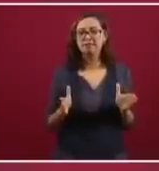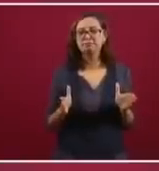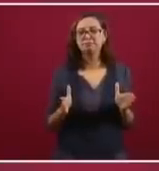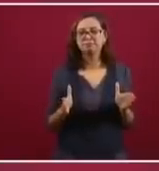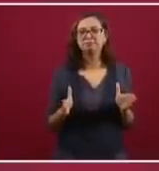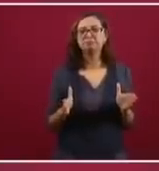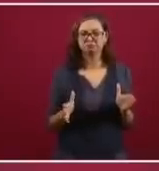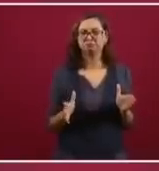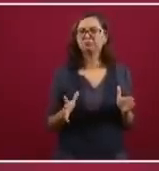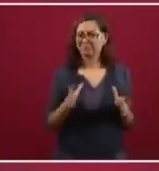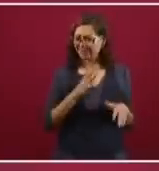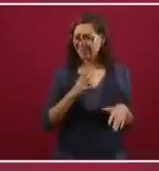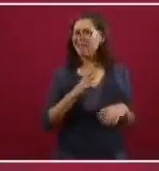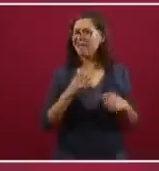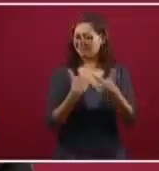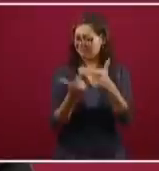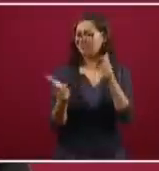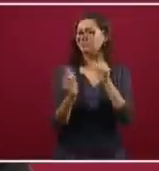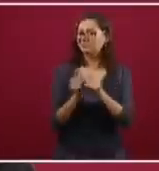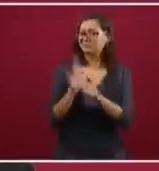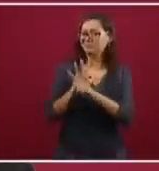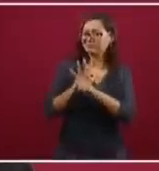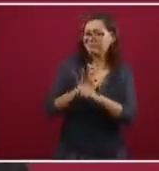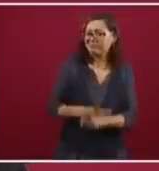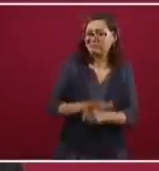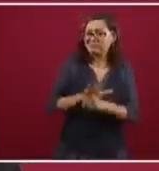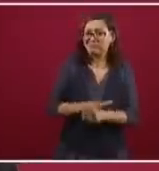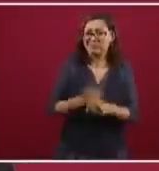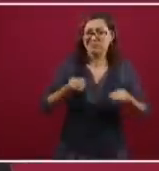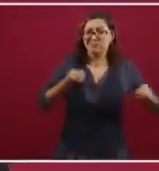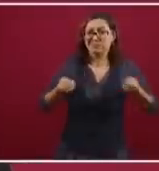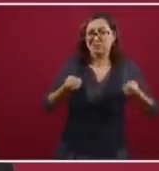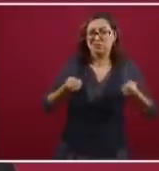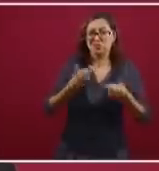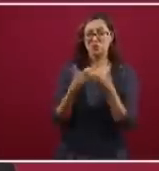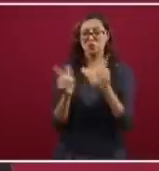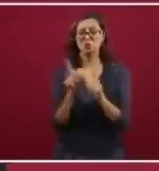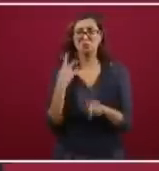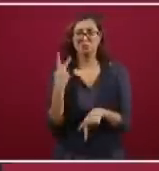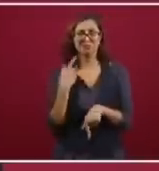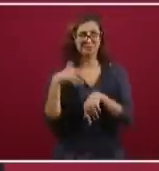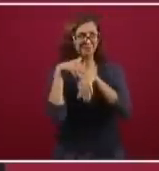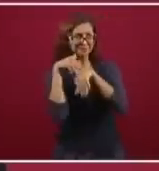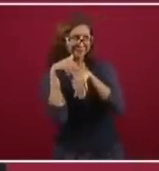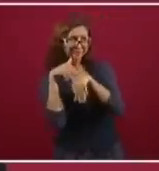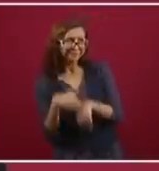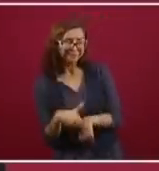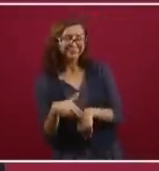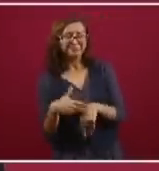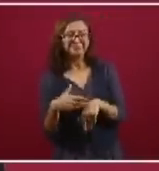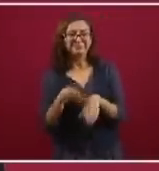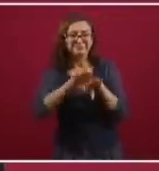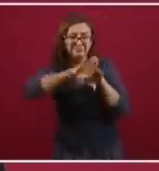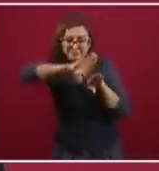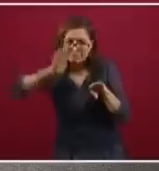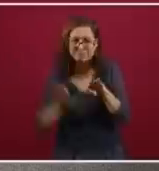habían grupos de presión que dominaban incluso a los partidos,